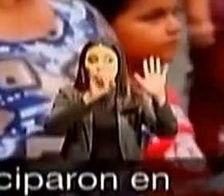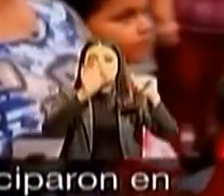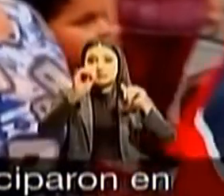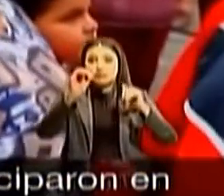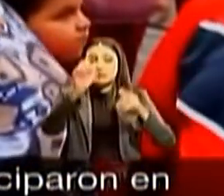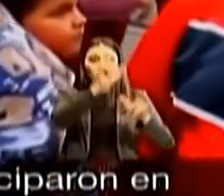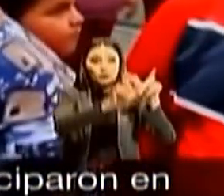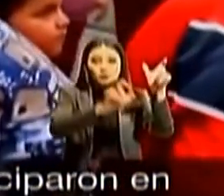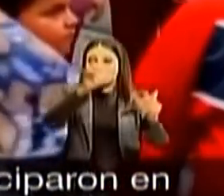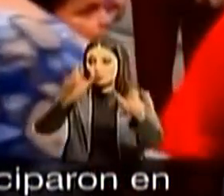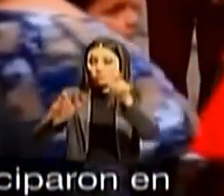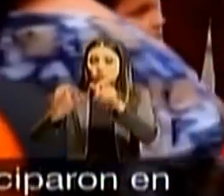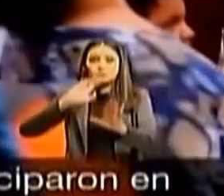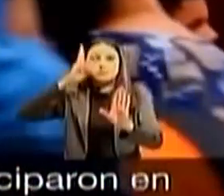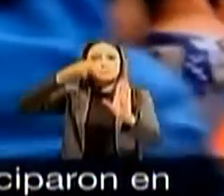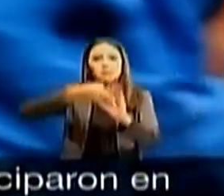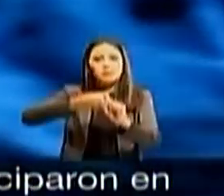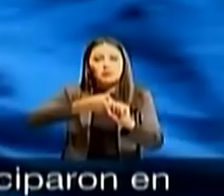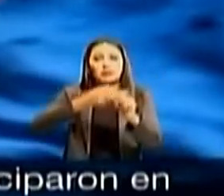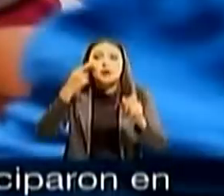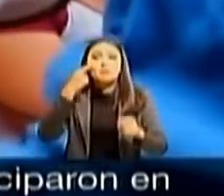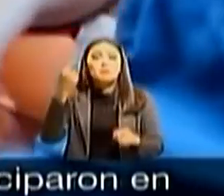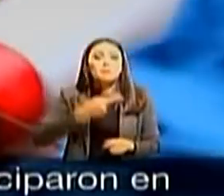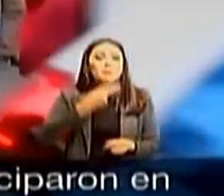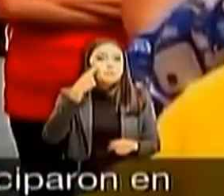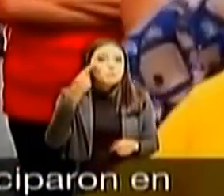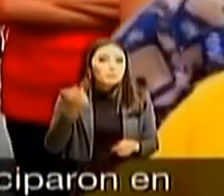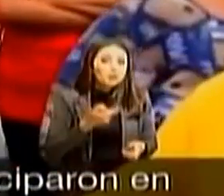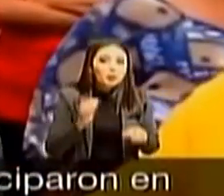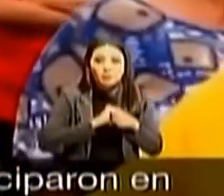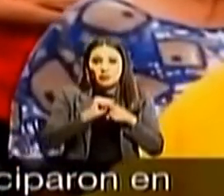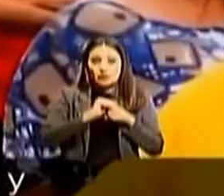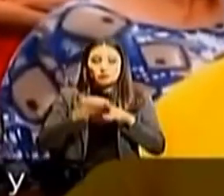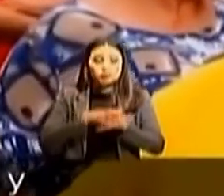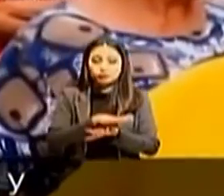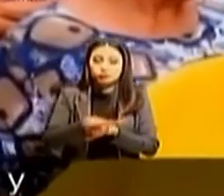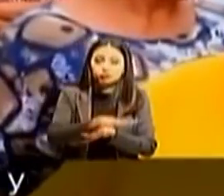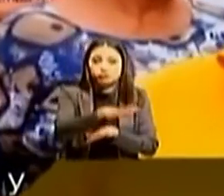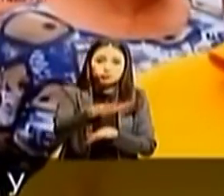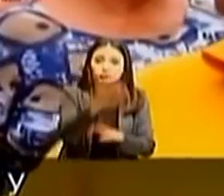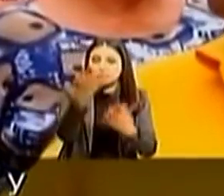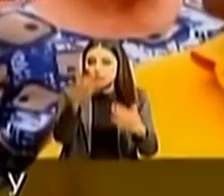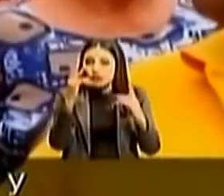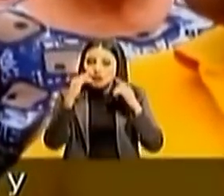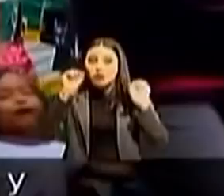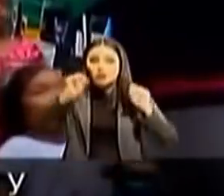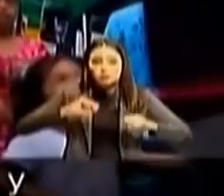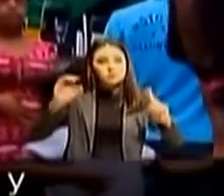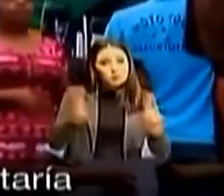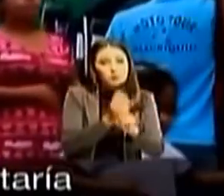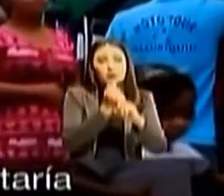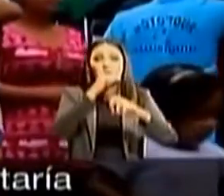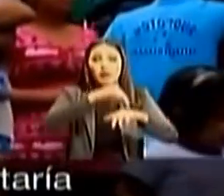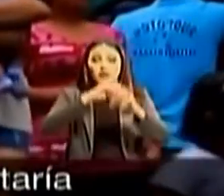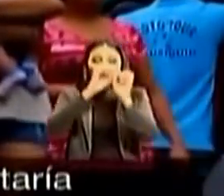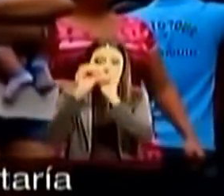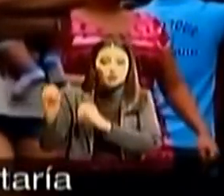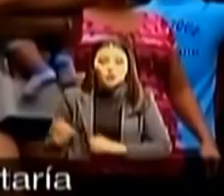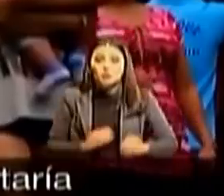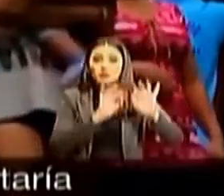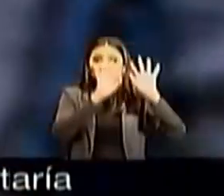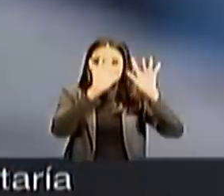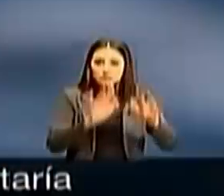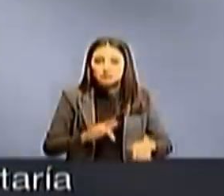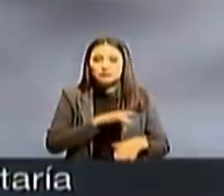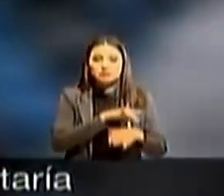560 habitantes de Ayuriquín participaron en simulacros por desbordamiento del río Damas. Una evacuación efectiva y en tiempo oportuno fue organizada por